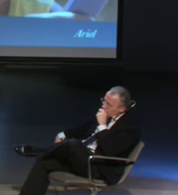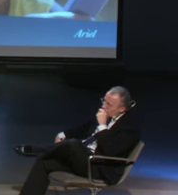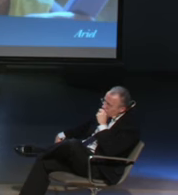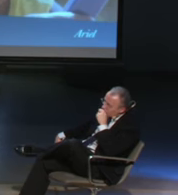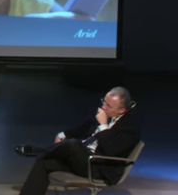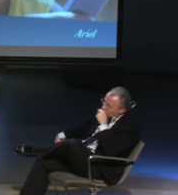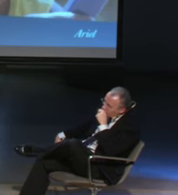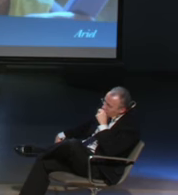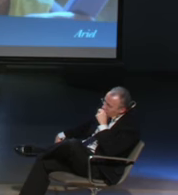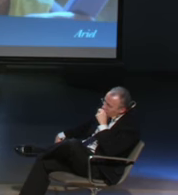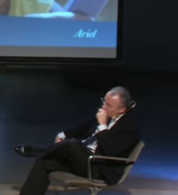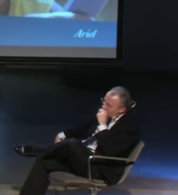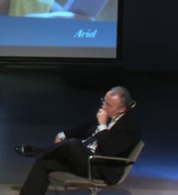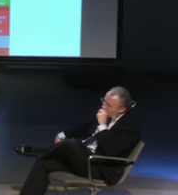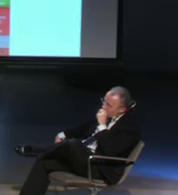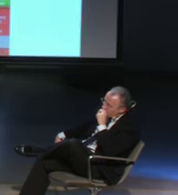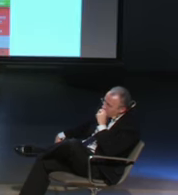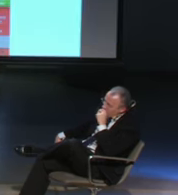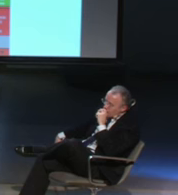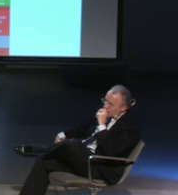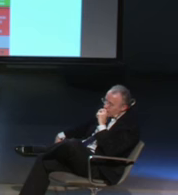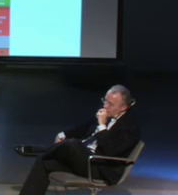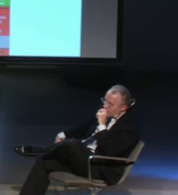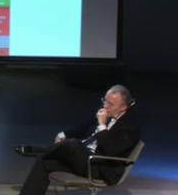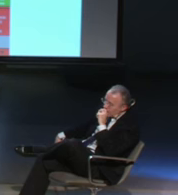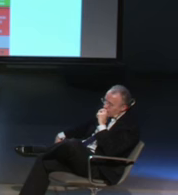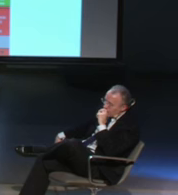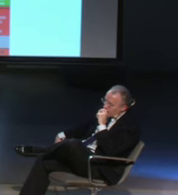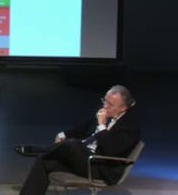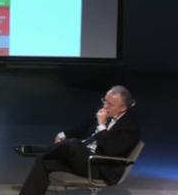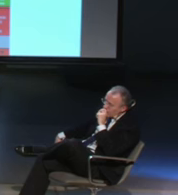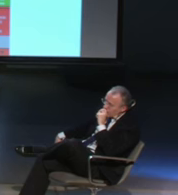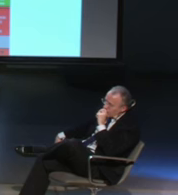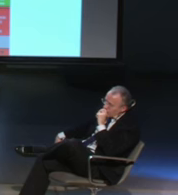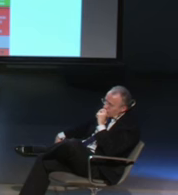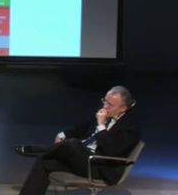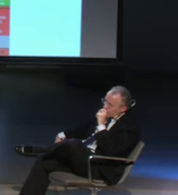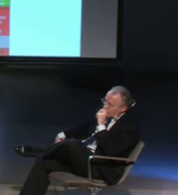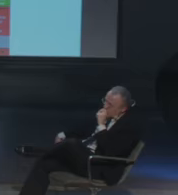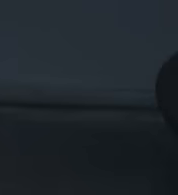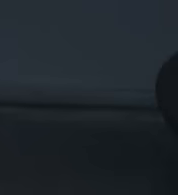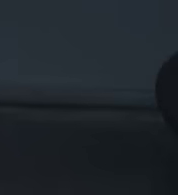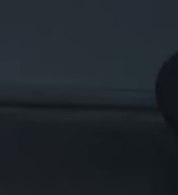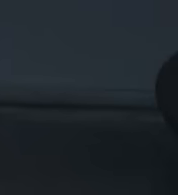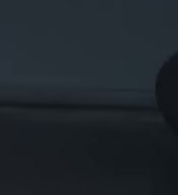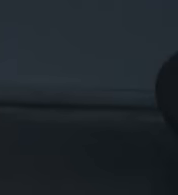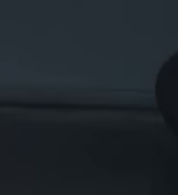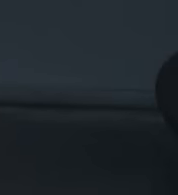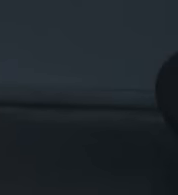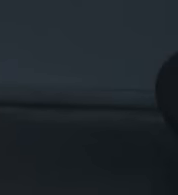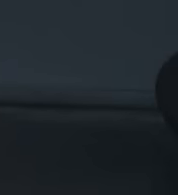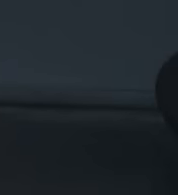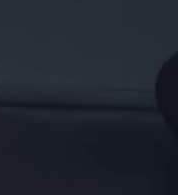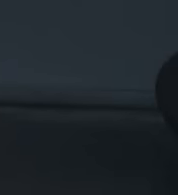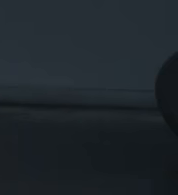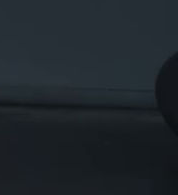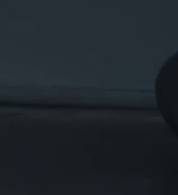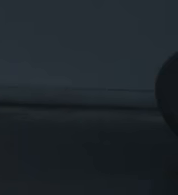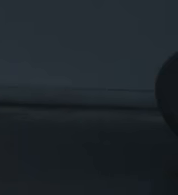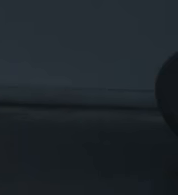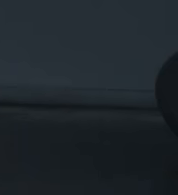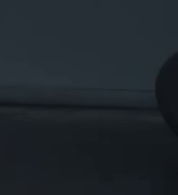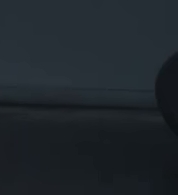Les dan una cuenta muy sencilla bancaria, les permiten poder cobrar con tarjeta y poder gestionar pues a